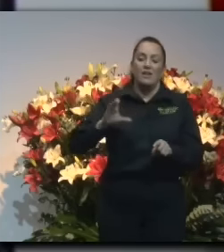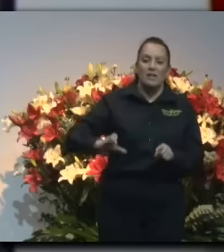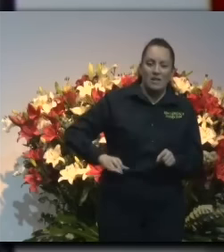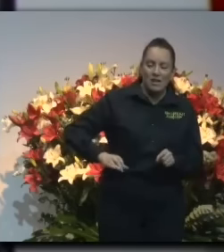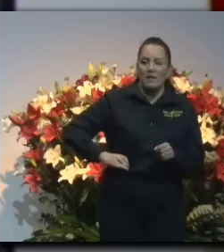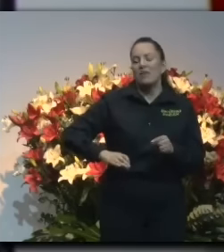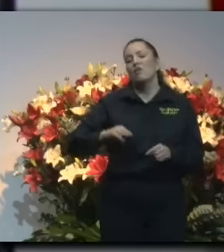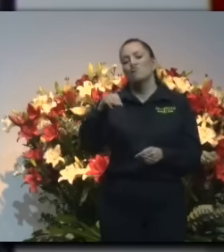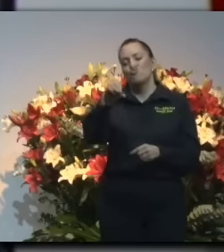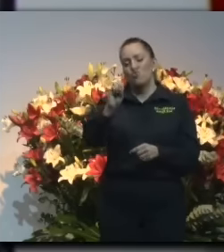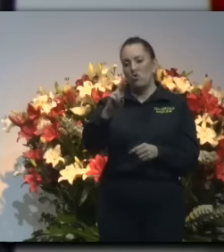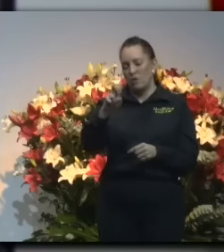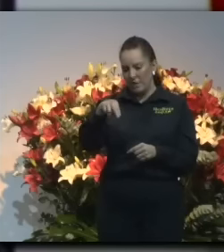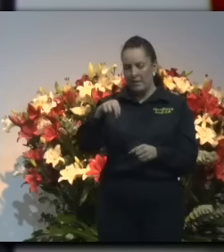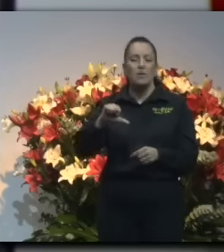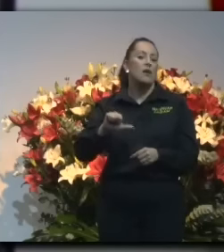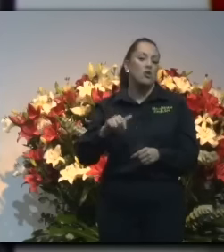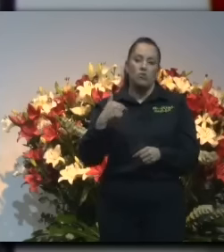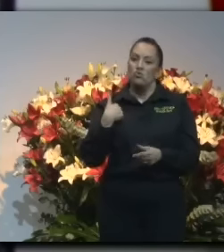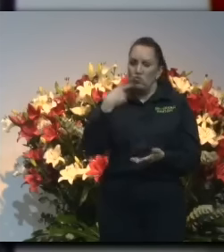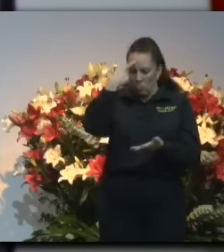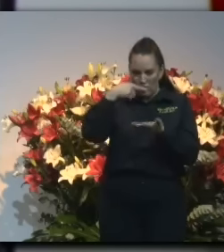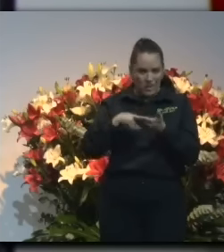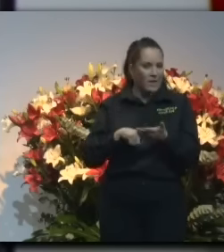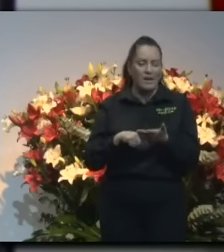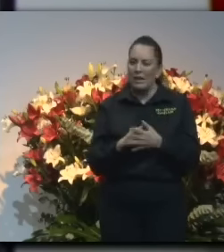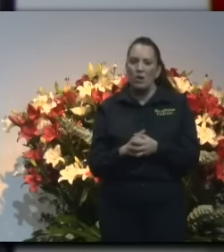no está bien. Yo no creo que no haya